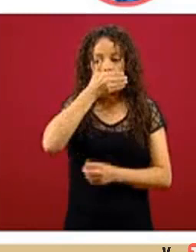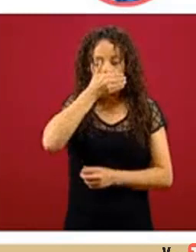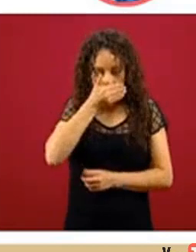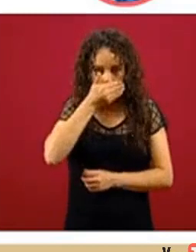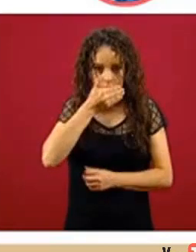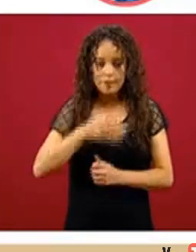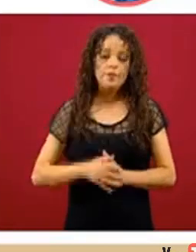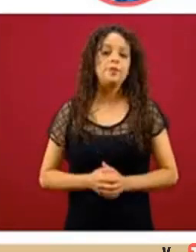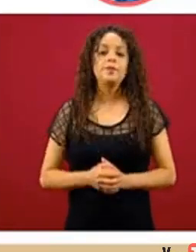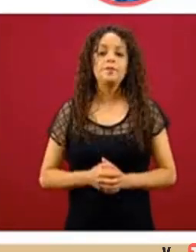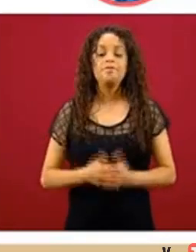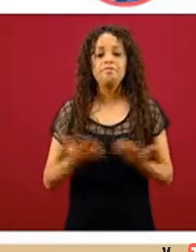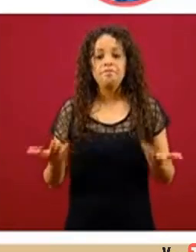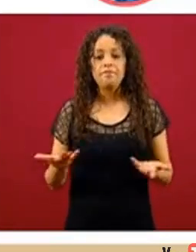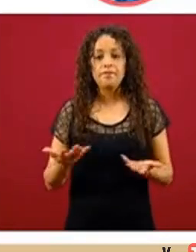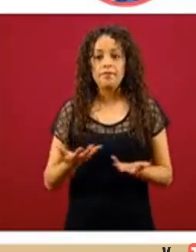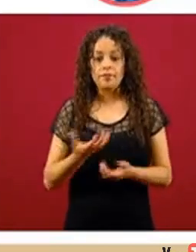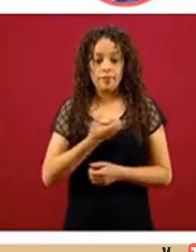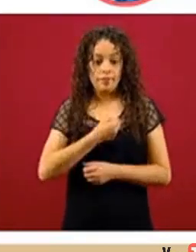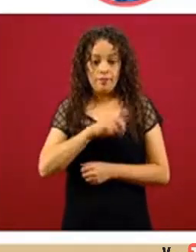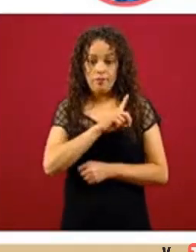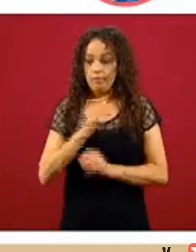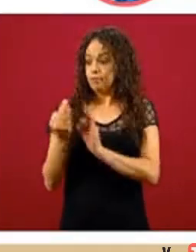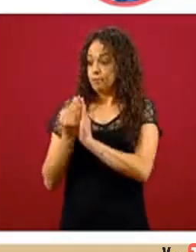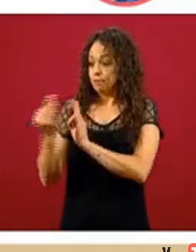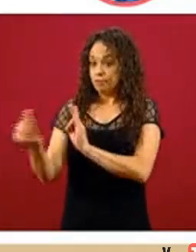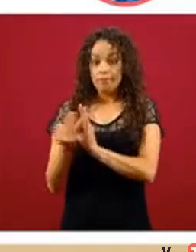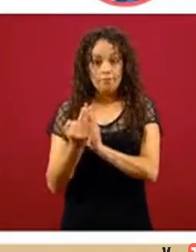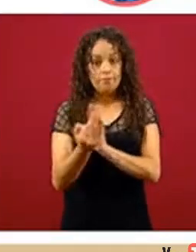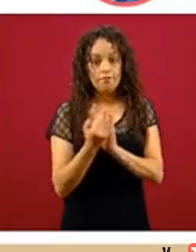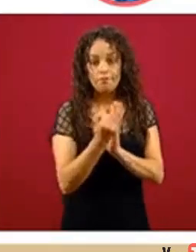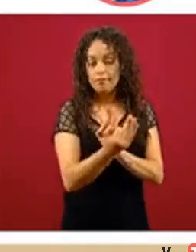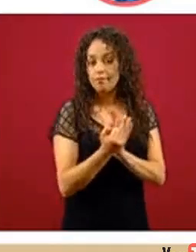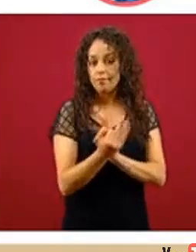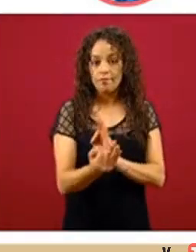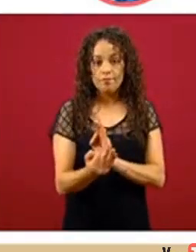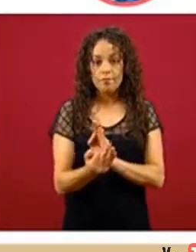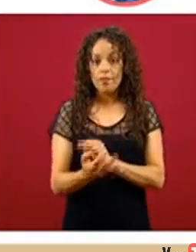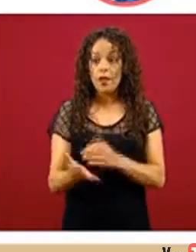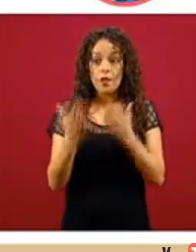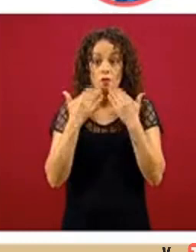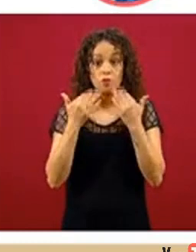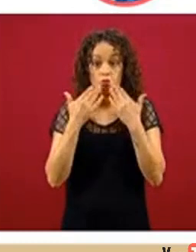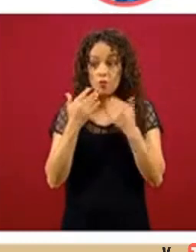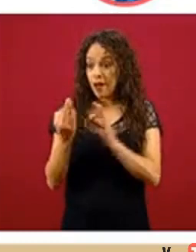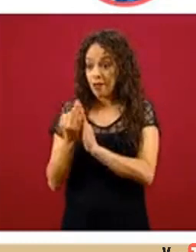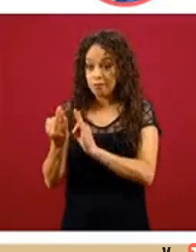sana distancia, mantén tu sana distancia. No hay sana distancia, usa cubrebocas.